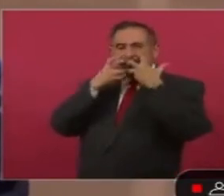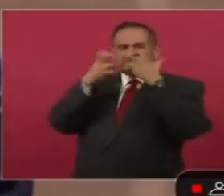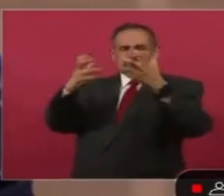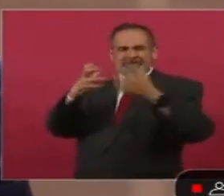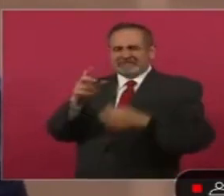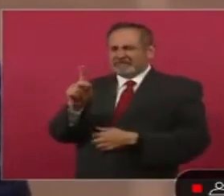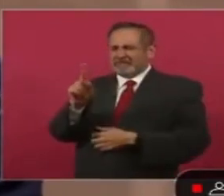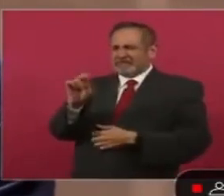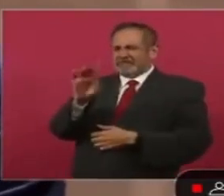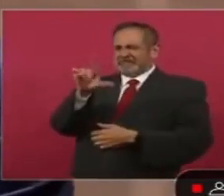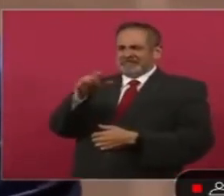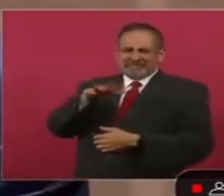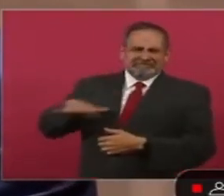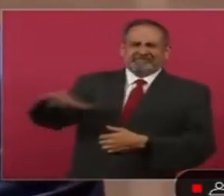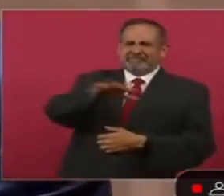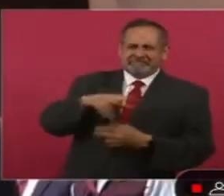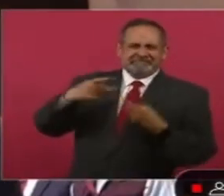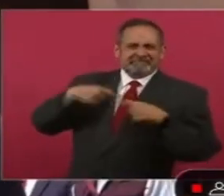¿En quién confiar?